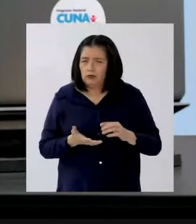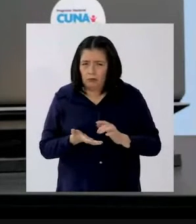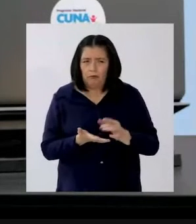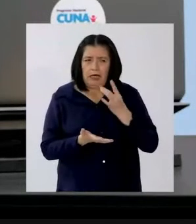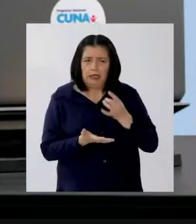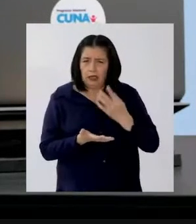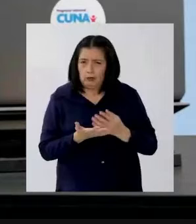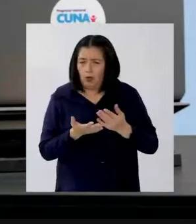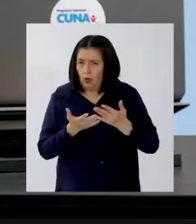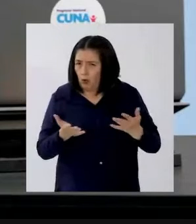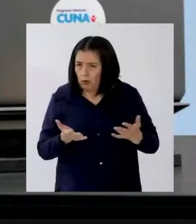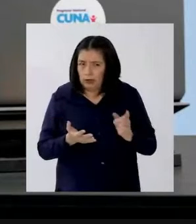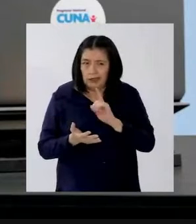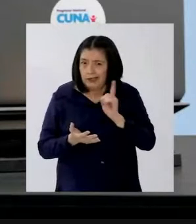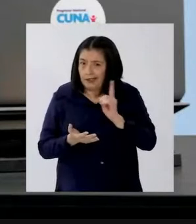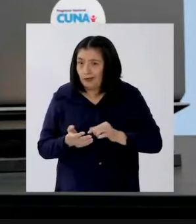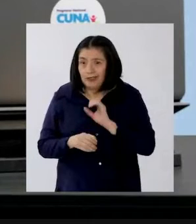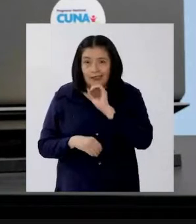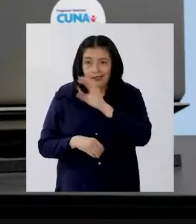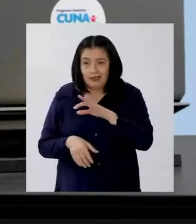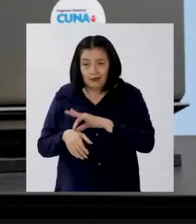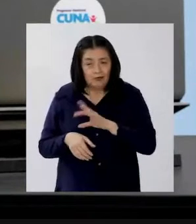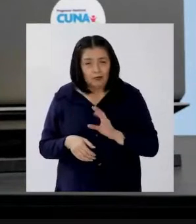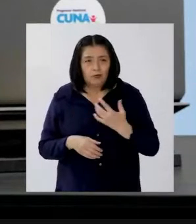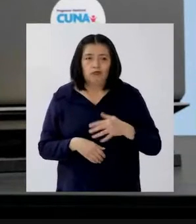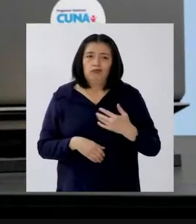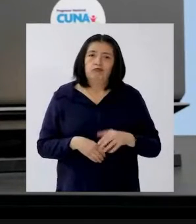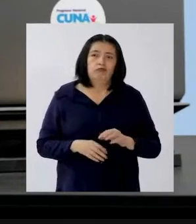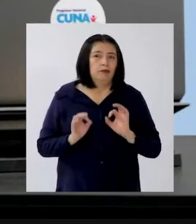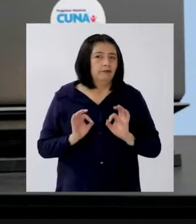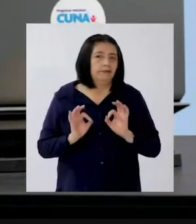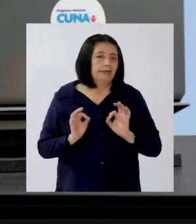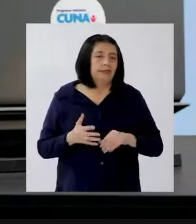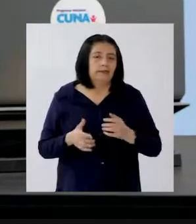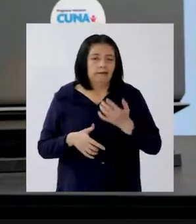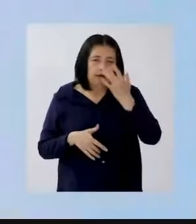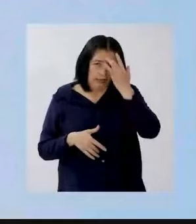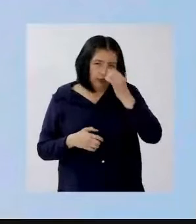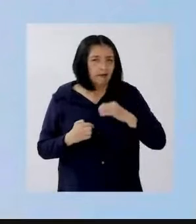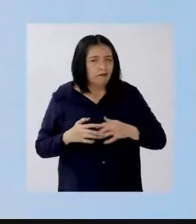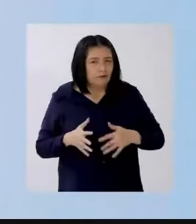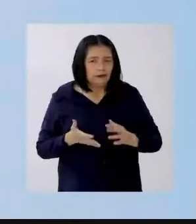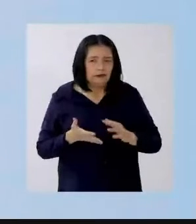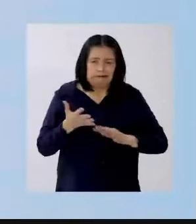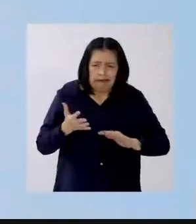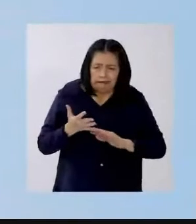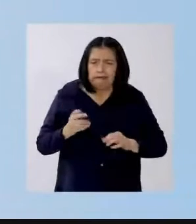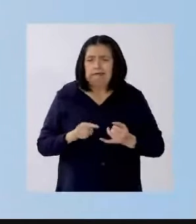medicamentos u objetos no indicados puede aumentar el riesgo de infección,